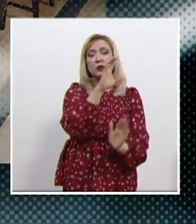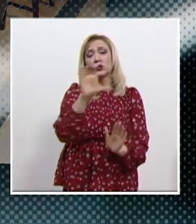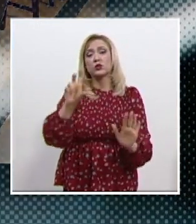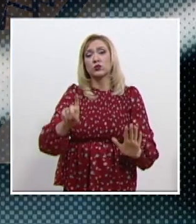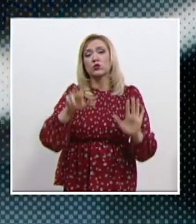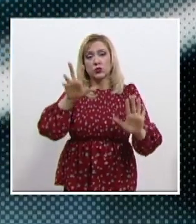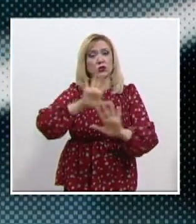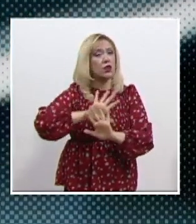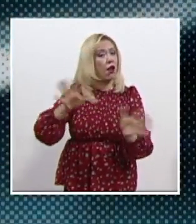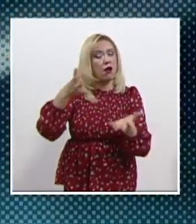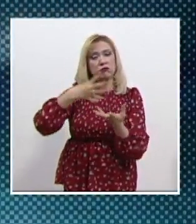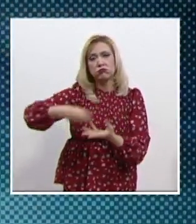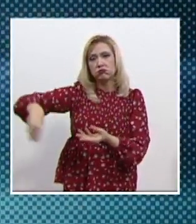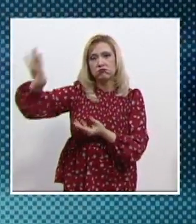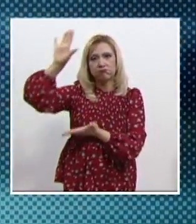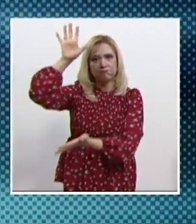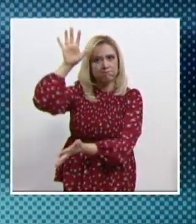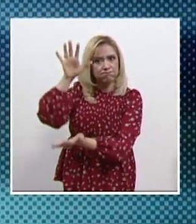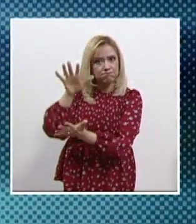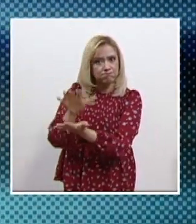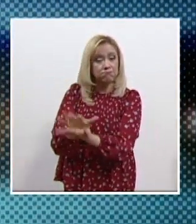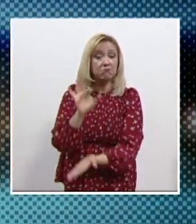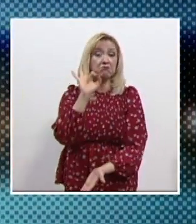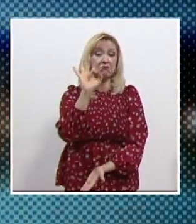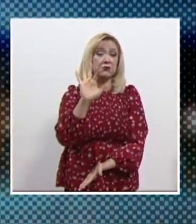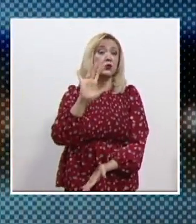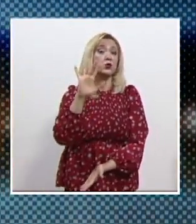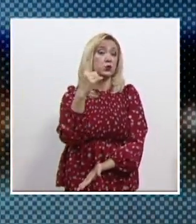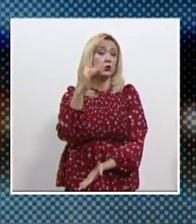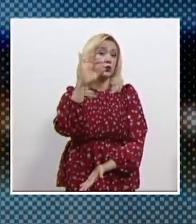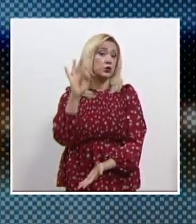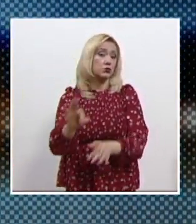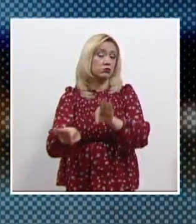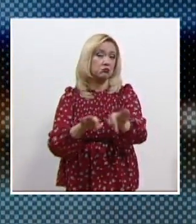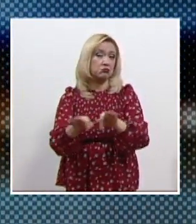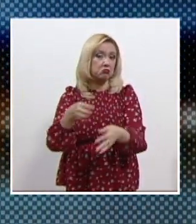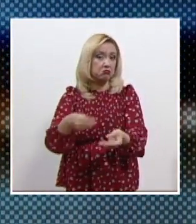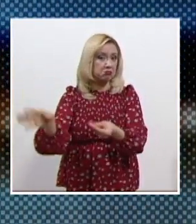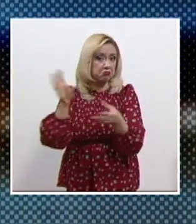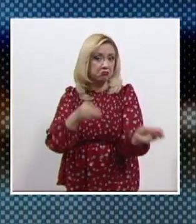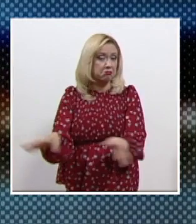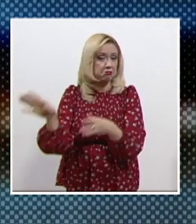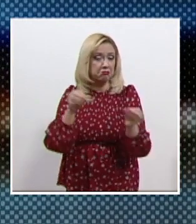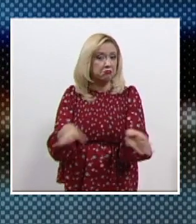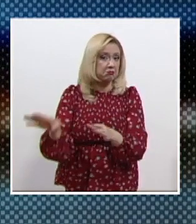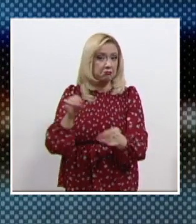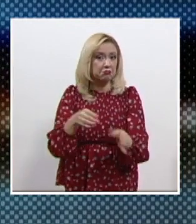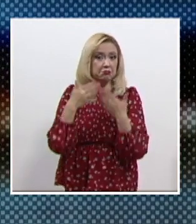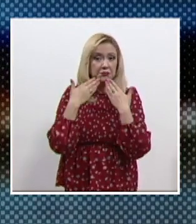64.438, un porcentaje de efectividad del 51%, mientras que los juzgados